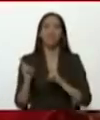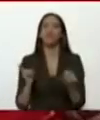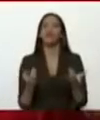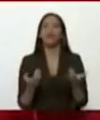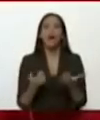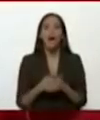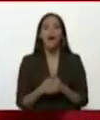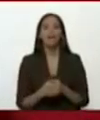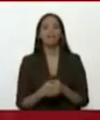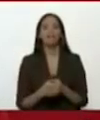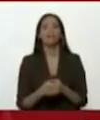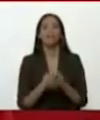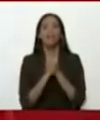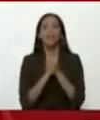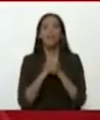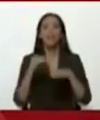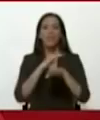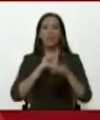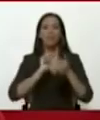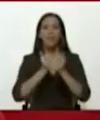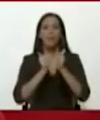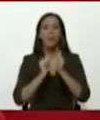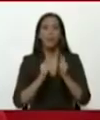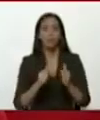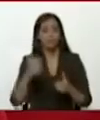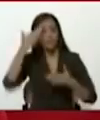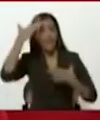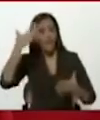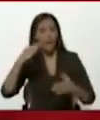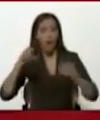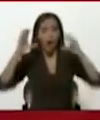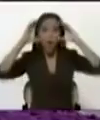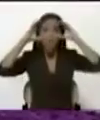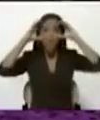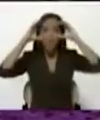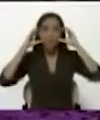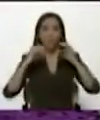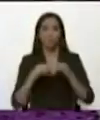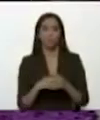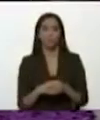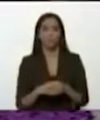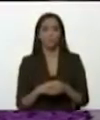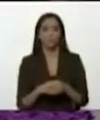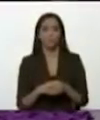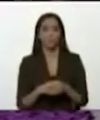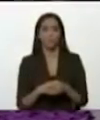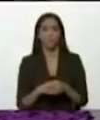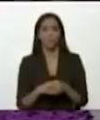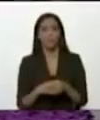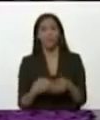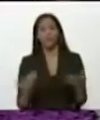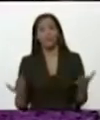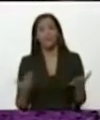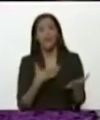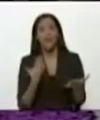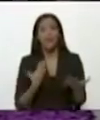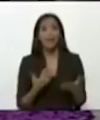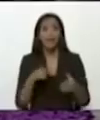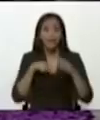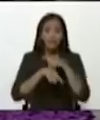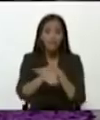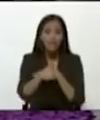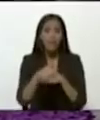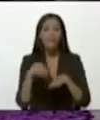de Transporte. Saludos al búho, por cierto. En la defensa de las instalaciones. Intentaron penetrar a las instalaciones del